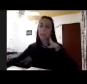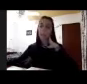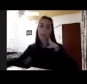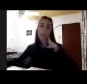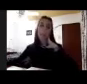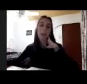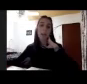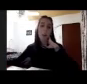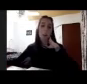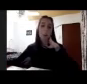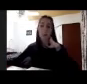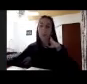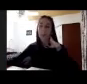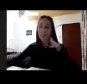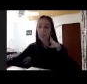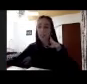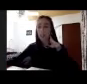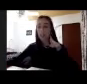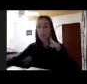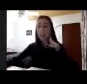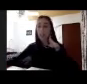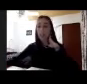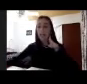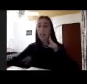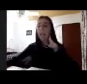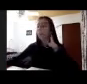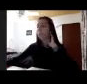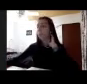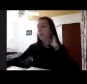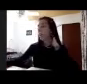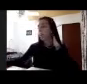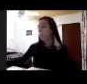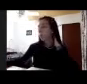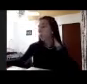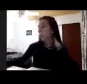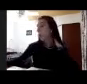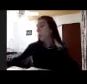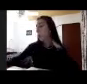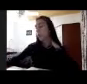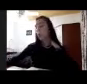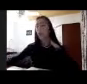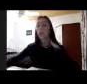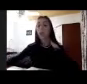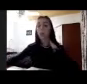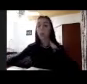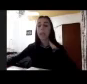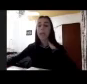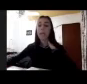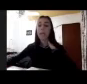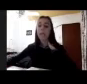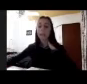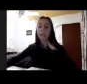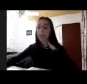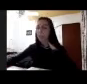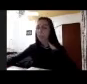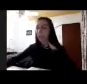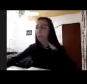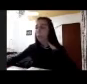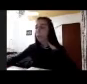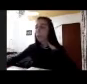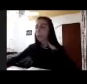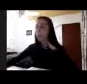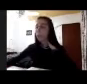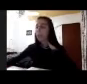espacios de trabajo, estudio, etc. A raíz de un estudio, lo que concluí es que las viviendas de tres,